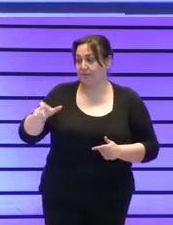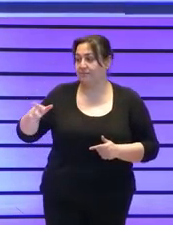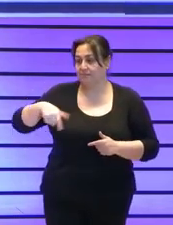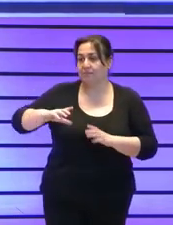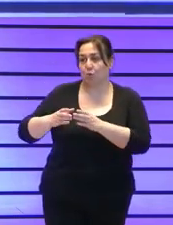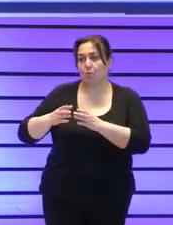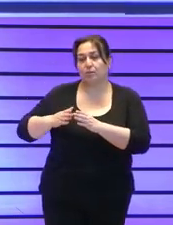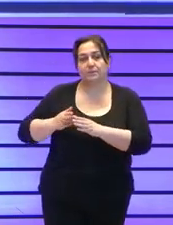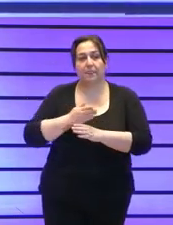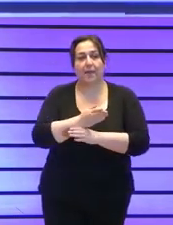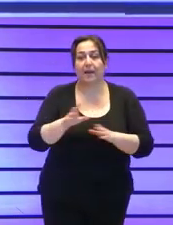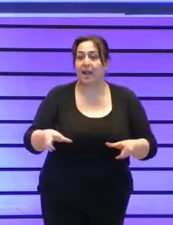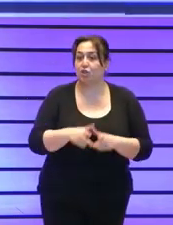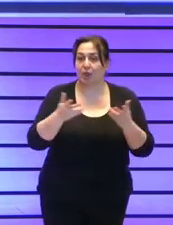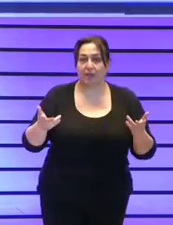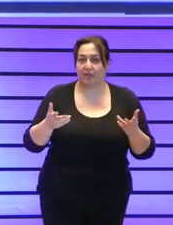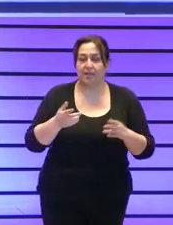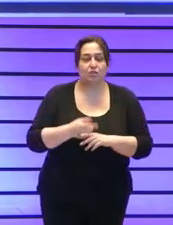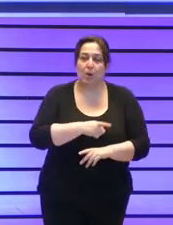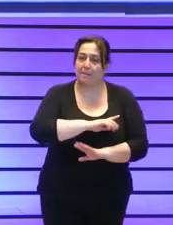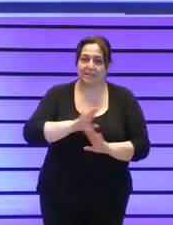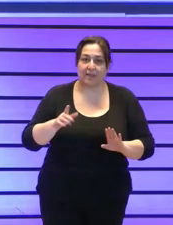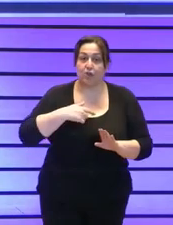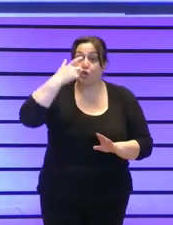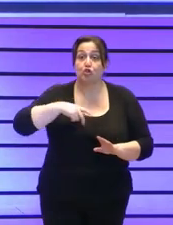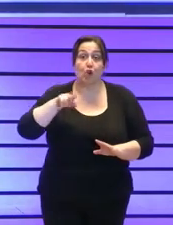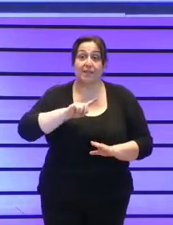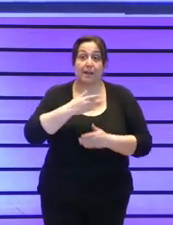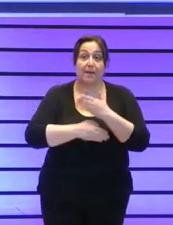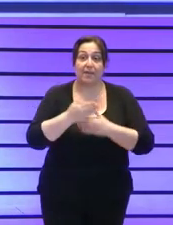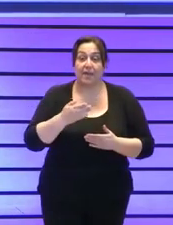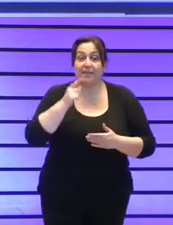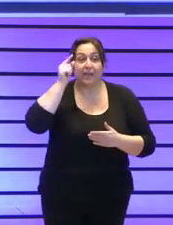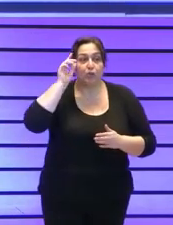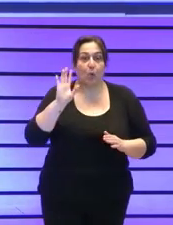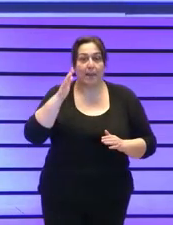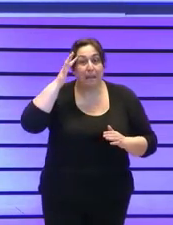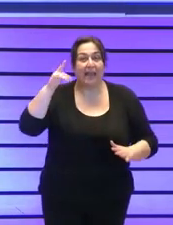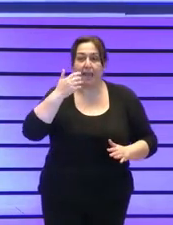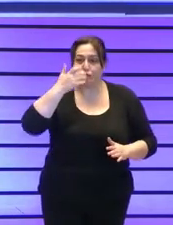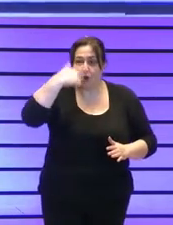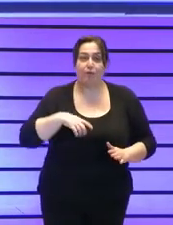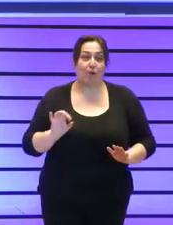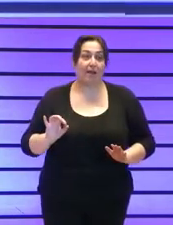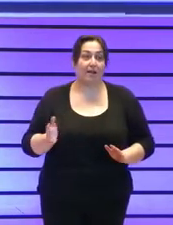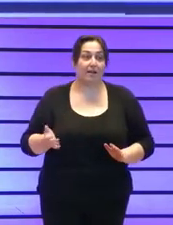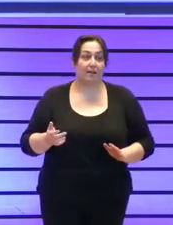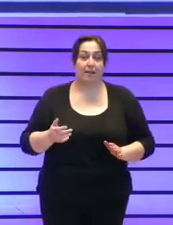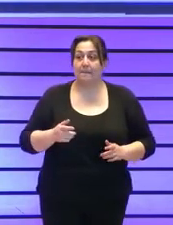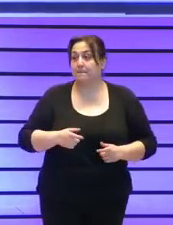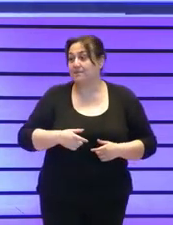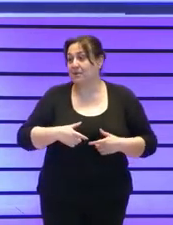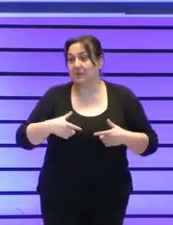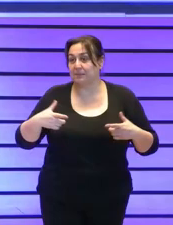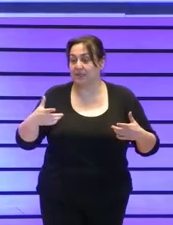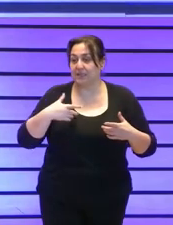pasada. Y yo no soy una persona con discapacidad intelectual. Imaginaos si lo fuese, ¿no? O sea, ya sería